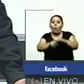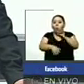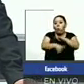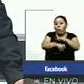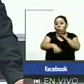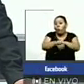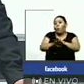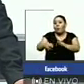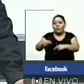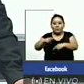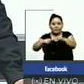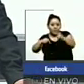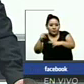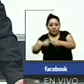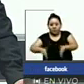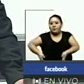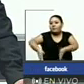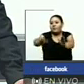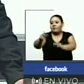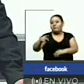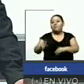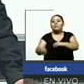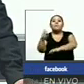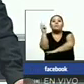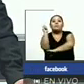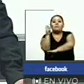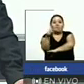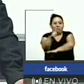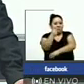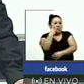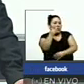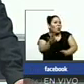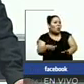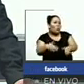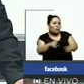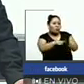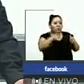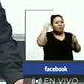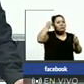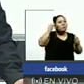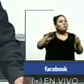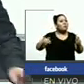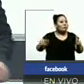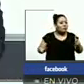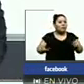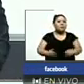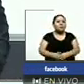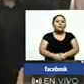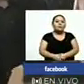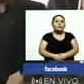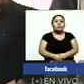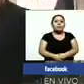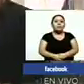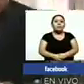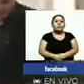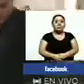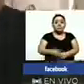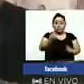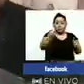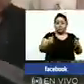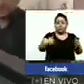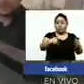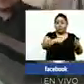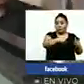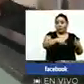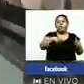Puerto de la Libertad. Conozcamos cuáles son sus argumentos y cómo fundamenta este señalamiento. El ministro de Obras